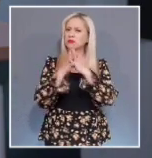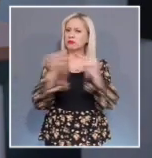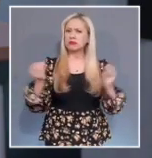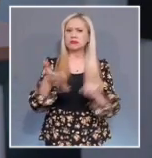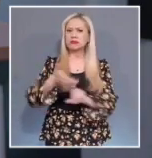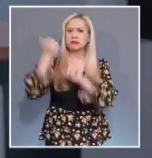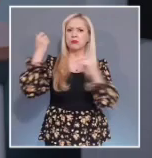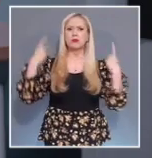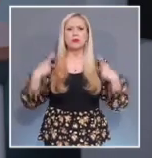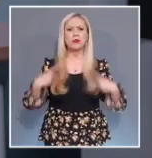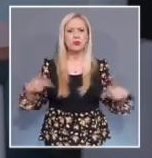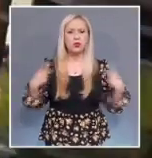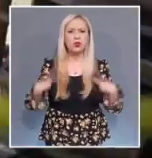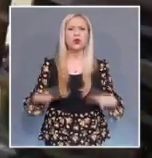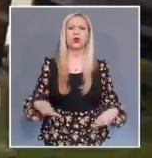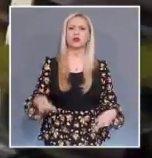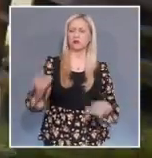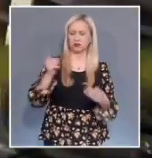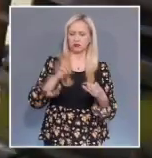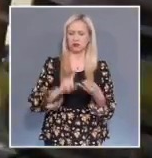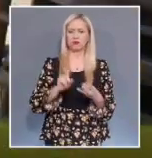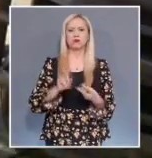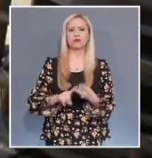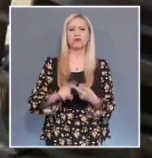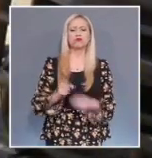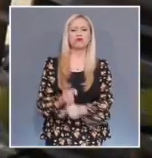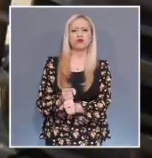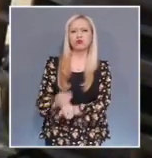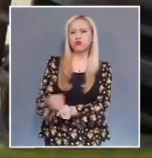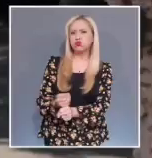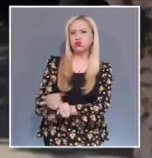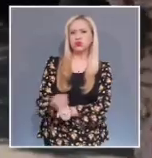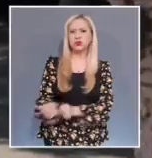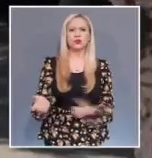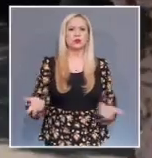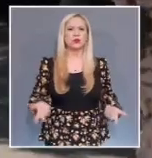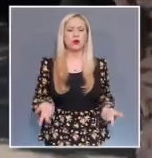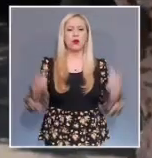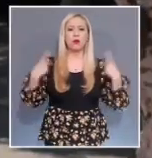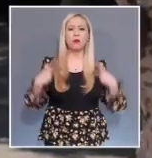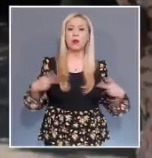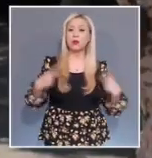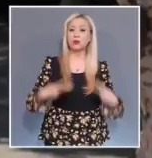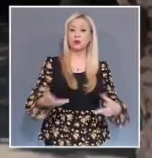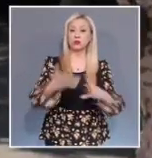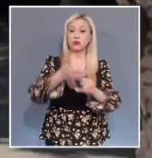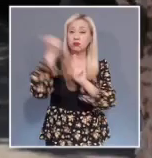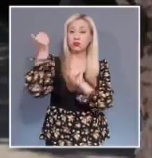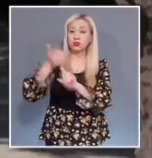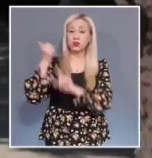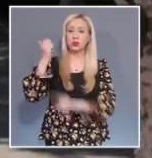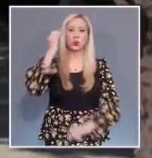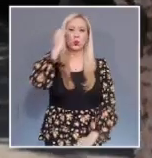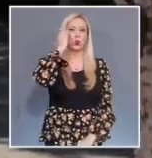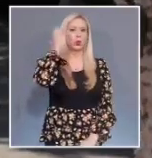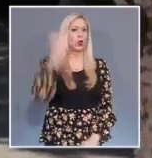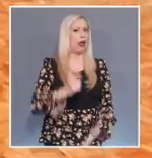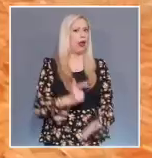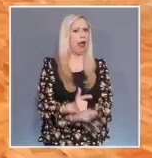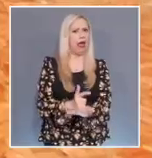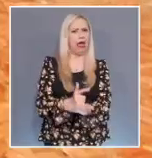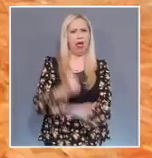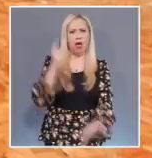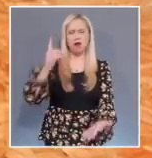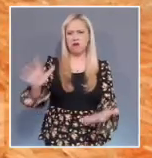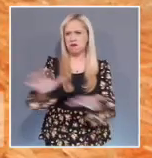tortura. La desaparición forzada de personas es un crimen de lesa humanidad. Consiste en cualquier